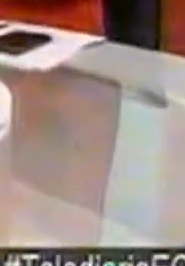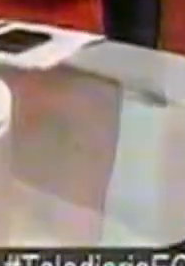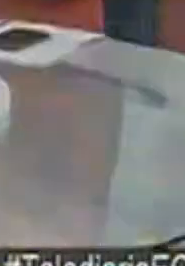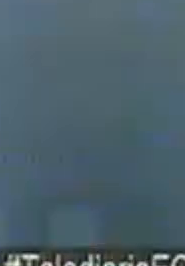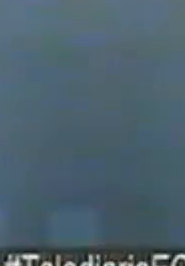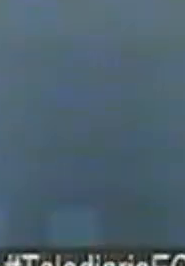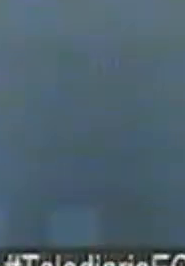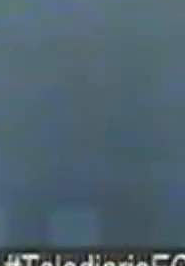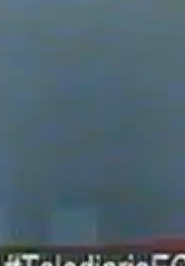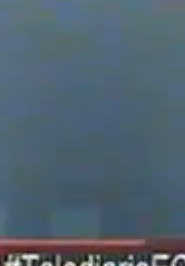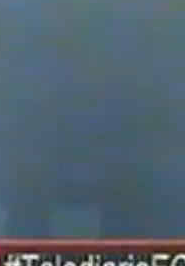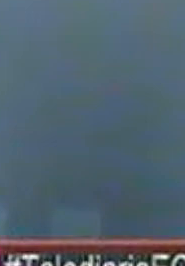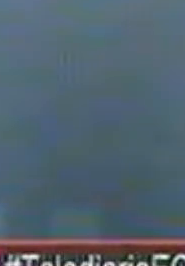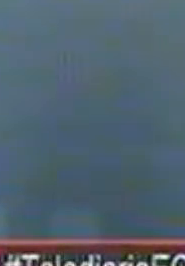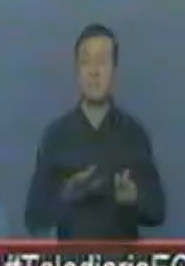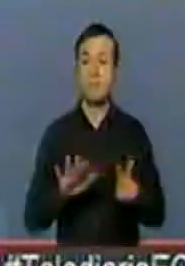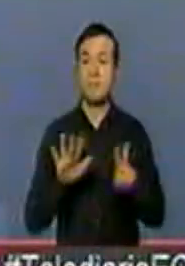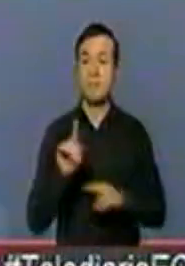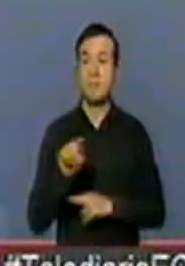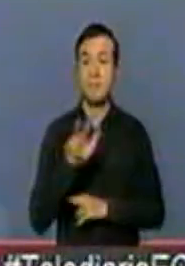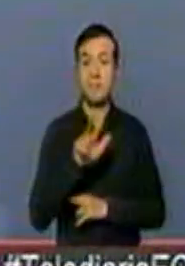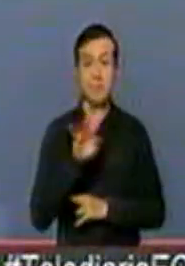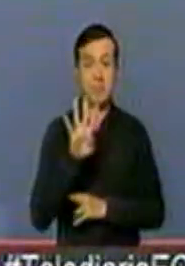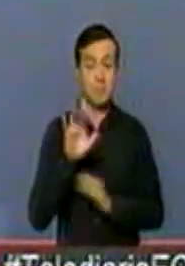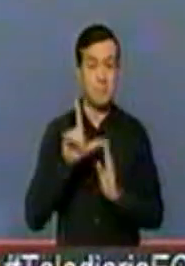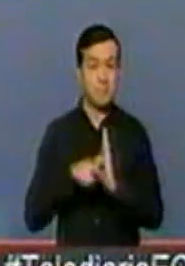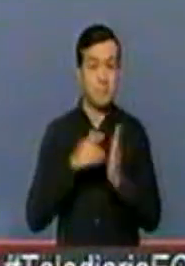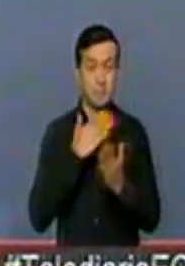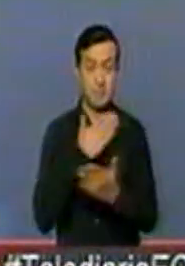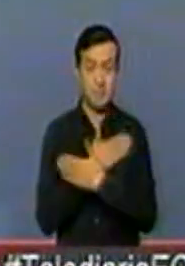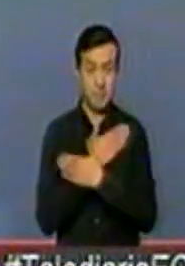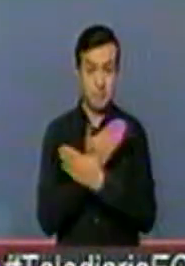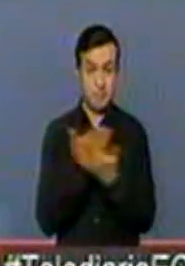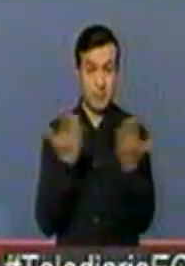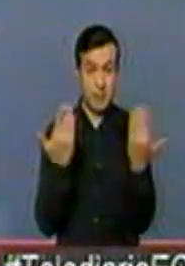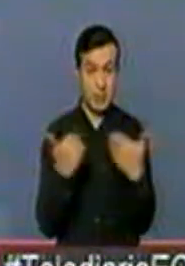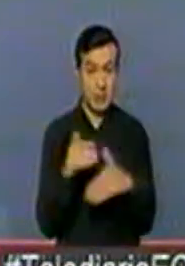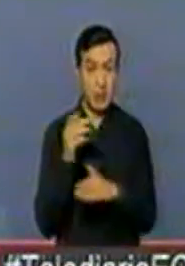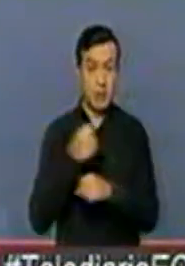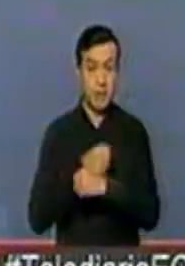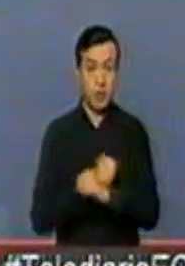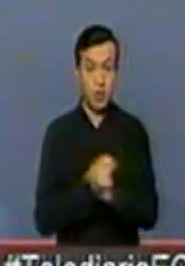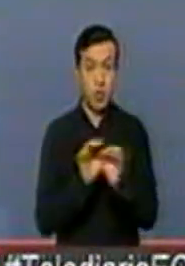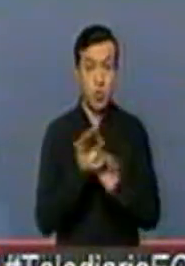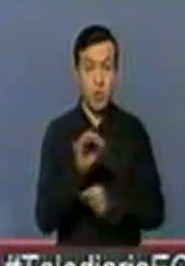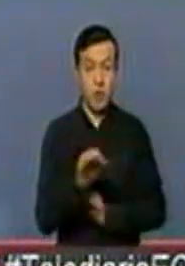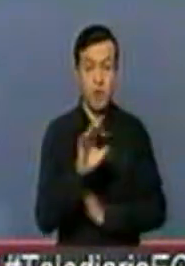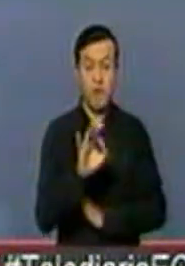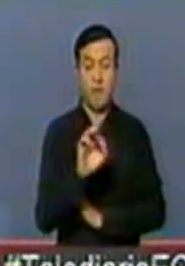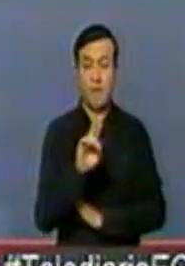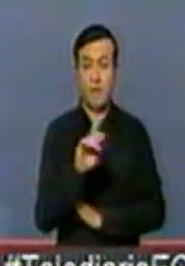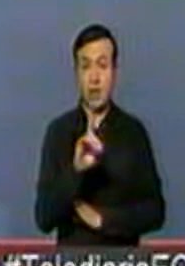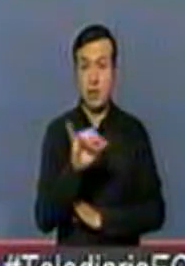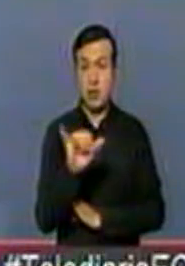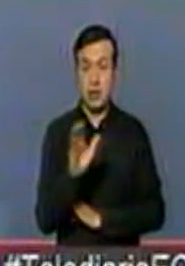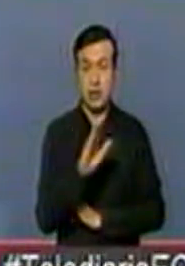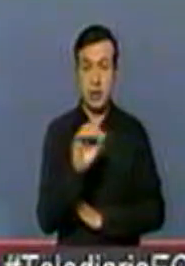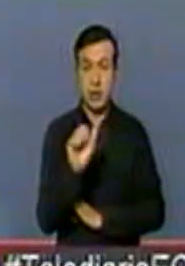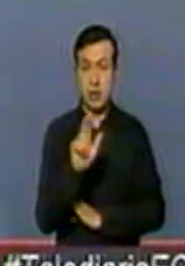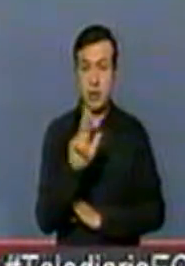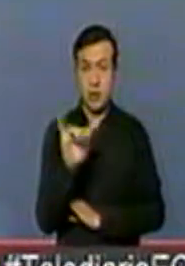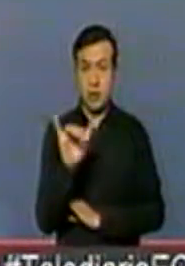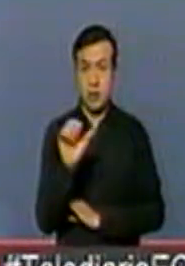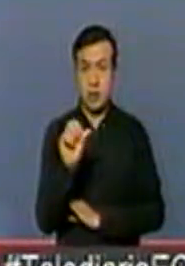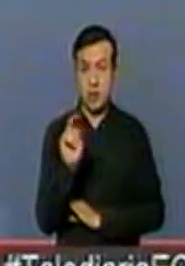Son las 7 de la mañana con 34 minutos. Saludamos ya con el defensor del pueblo, Freddy Carrión, que nos acompaña para hablar acerca